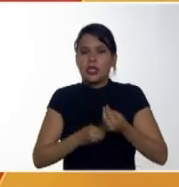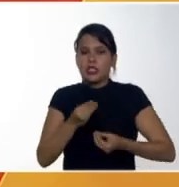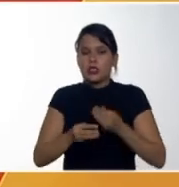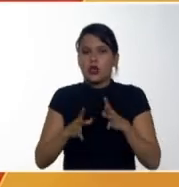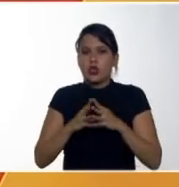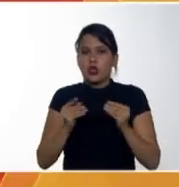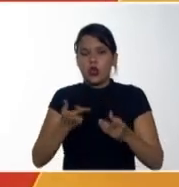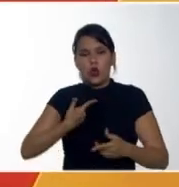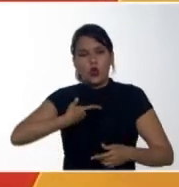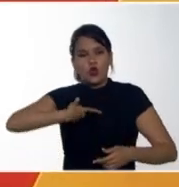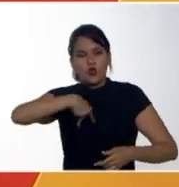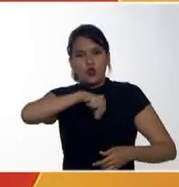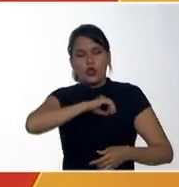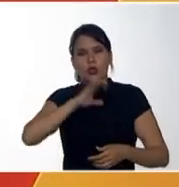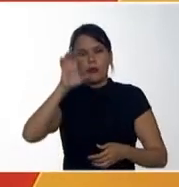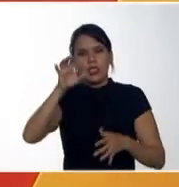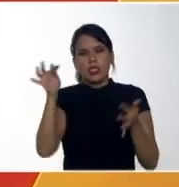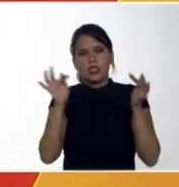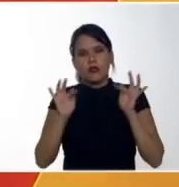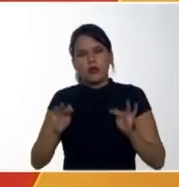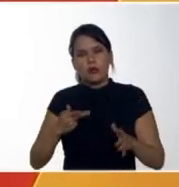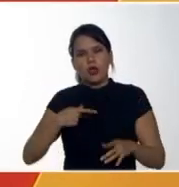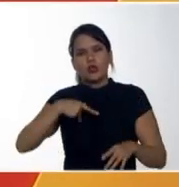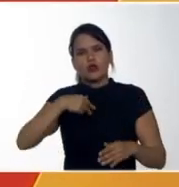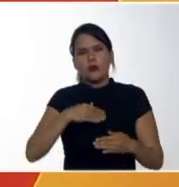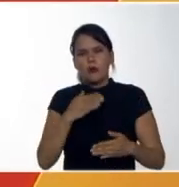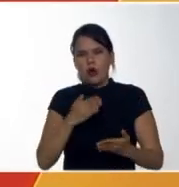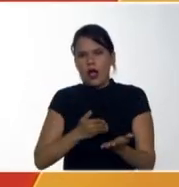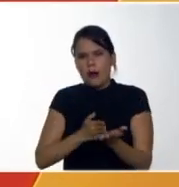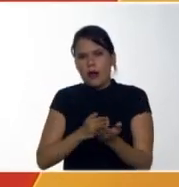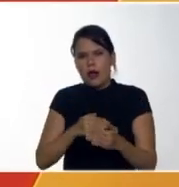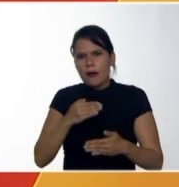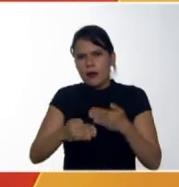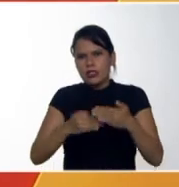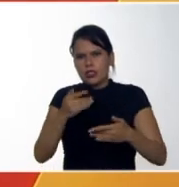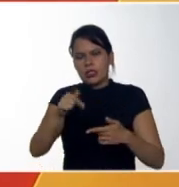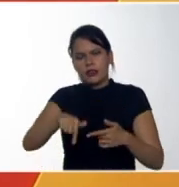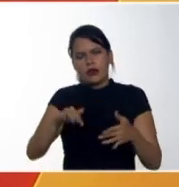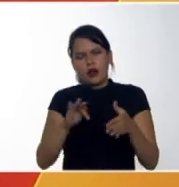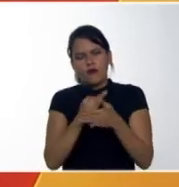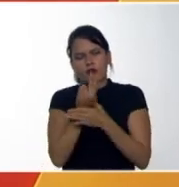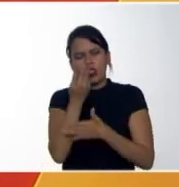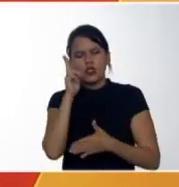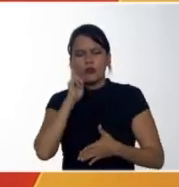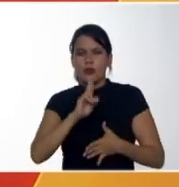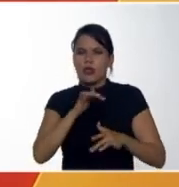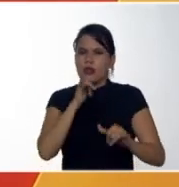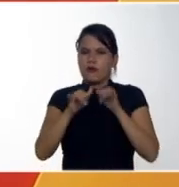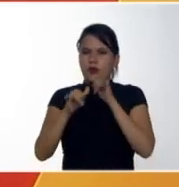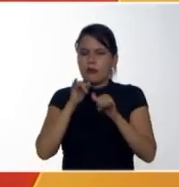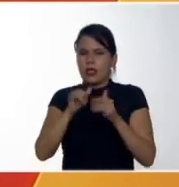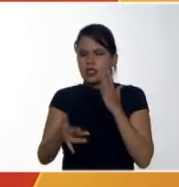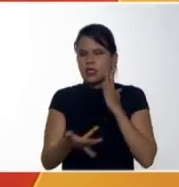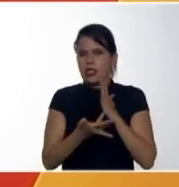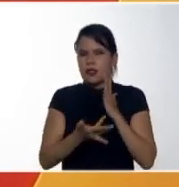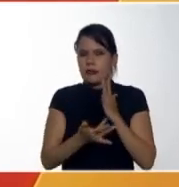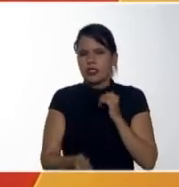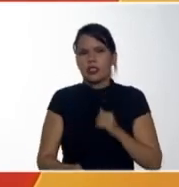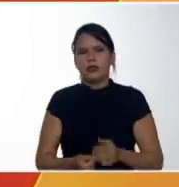todo nuestro país. De esa manera nosotros vamos a avanzar esta vez con la Fundación Bolivariana de Informática y